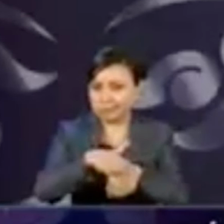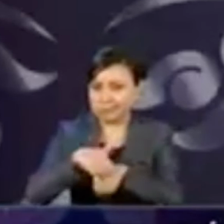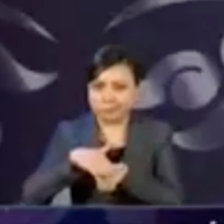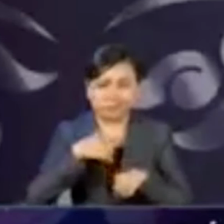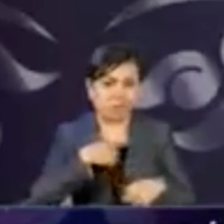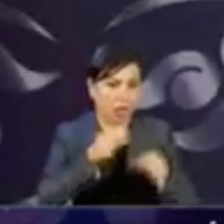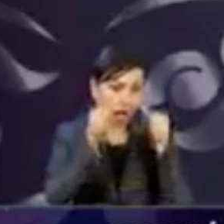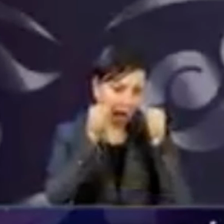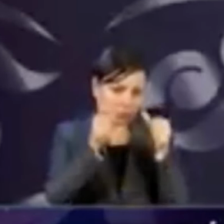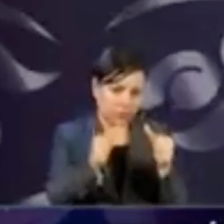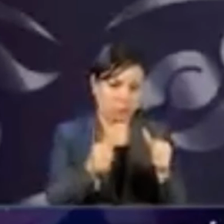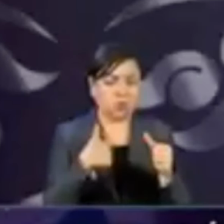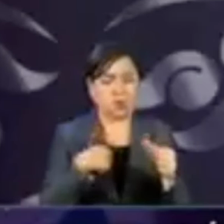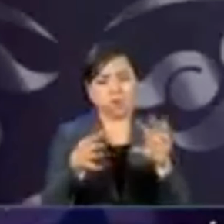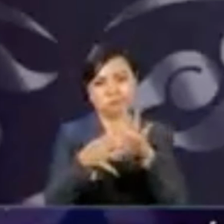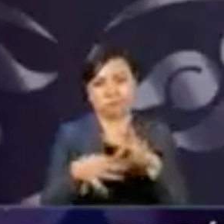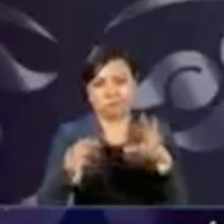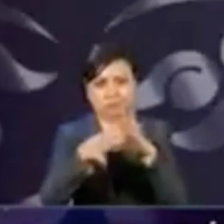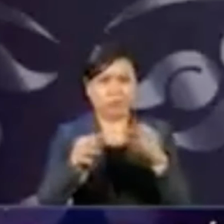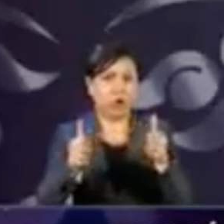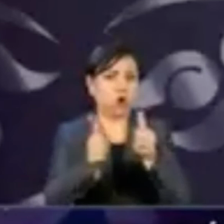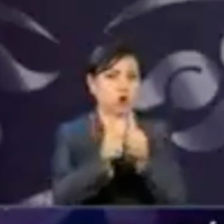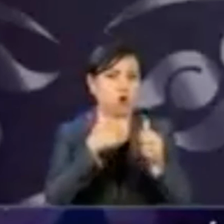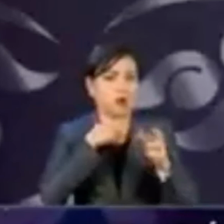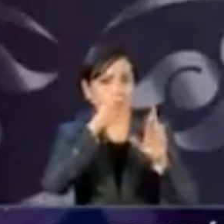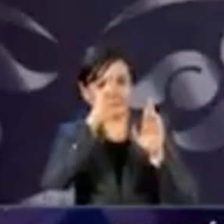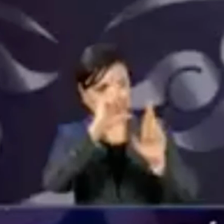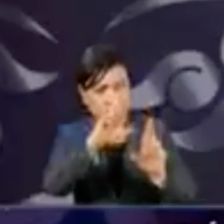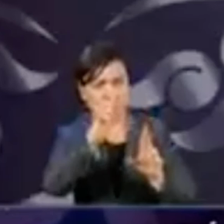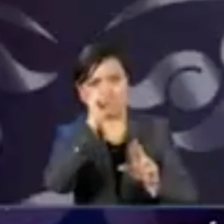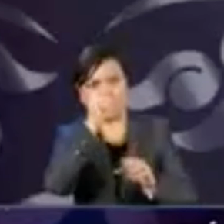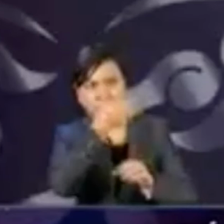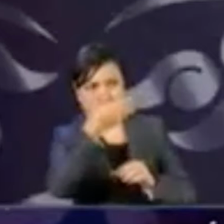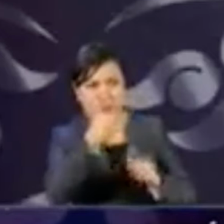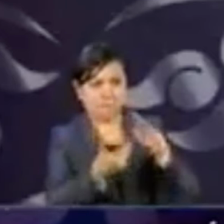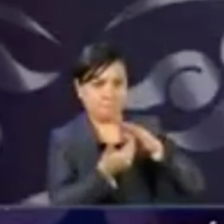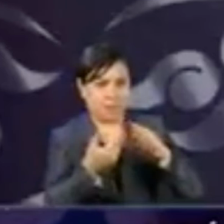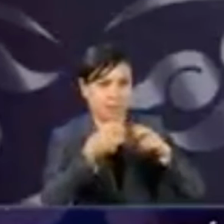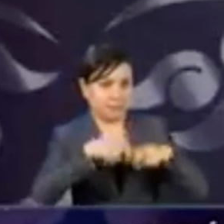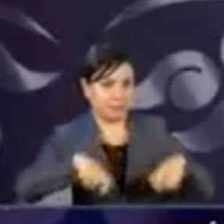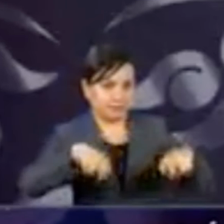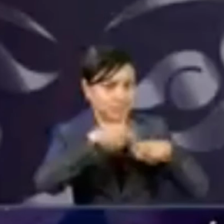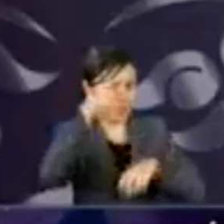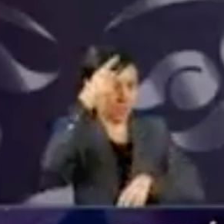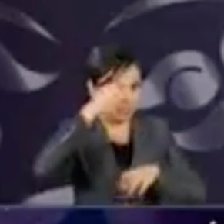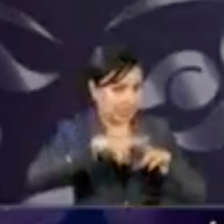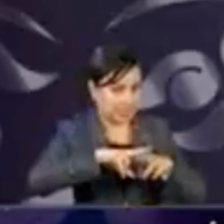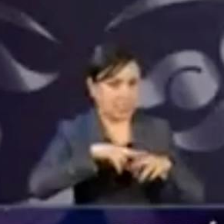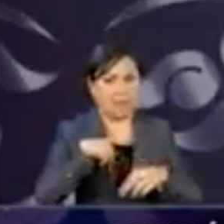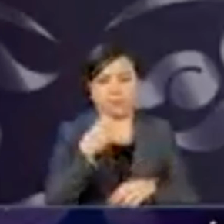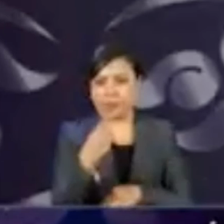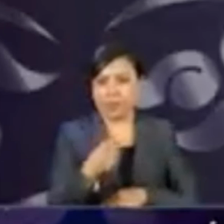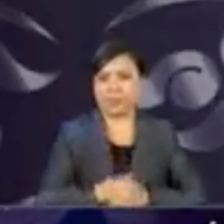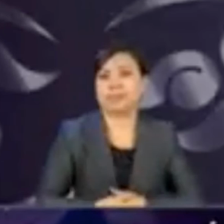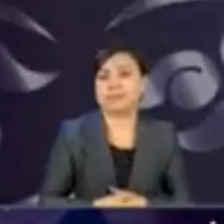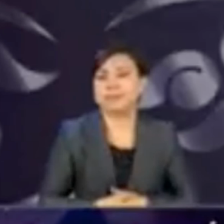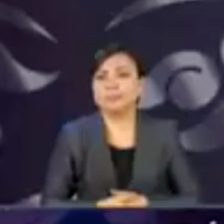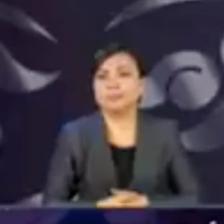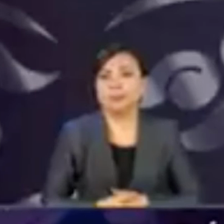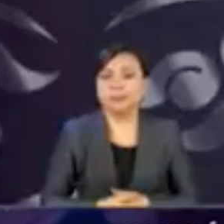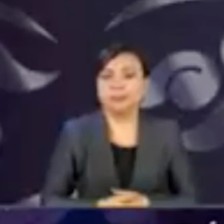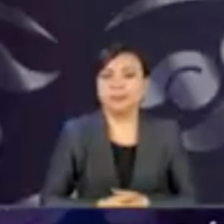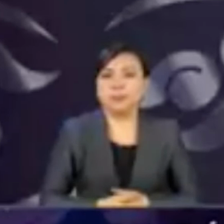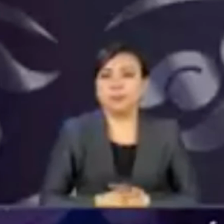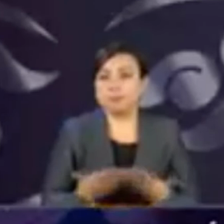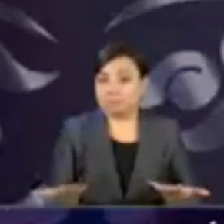un respetuoso enseñado atención a la mesa directiva en un reglamento como comúnmente se conoce